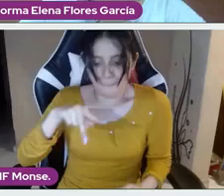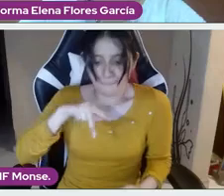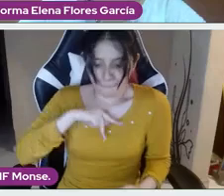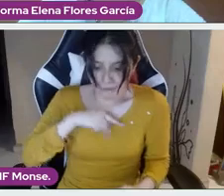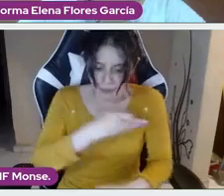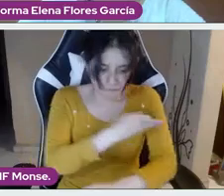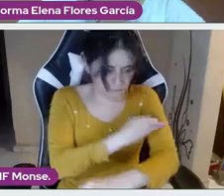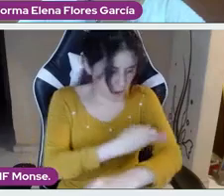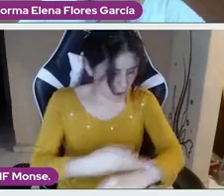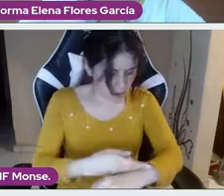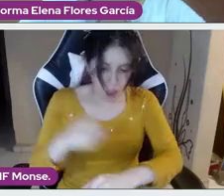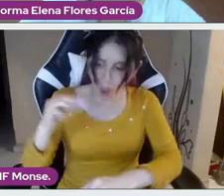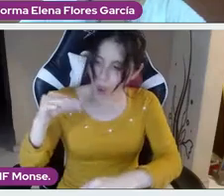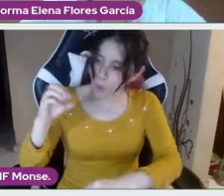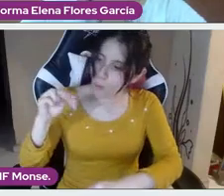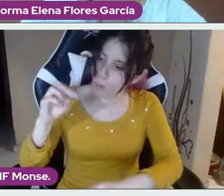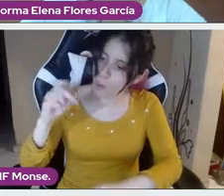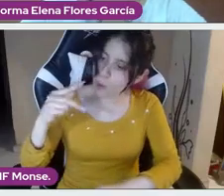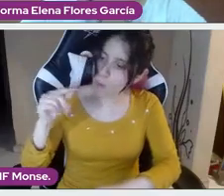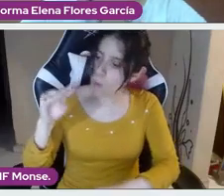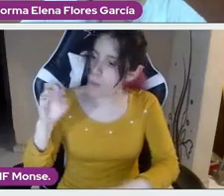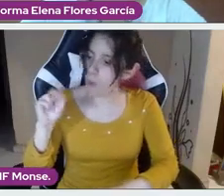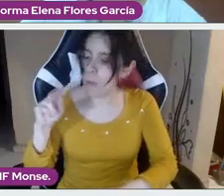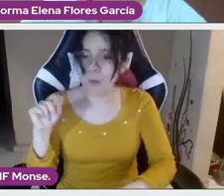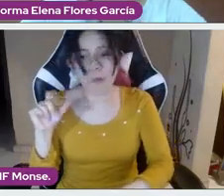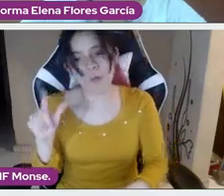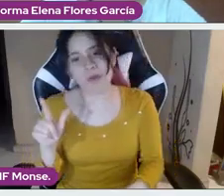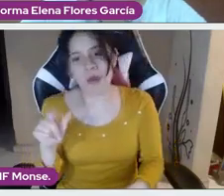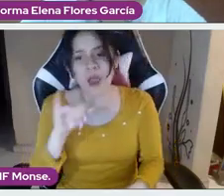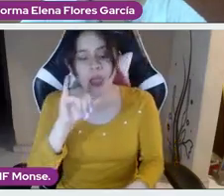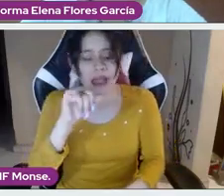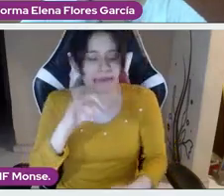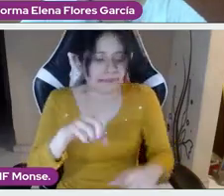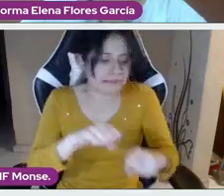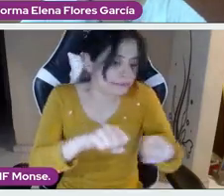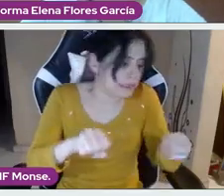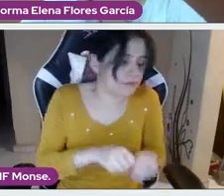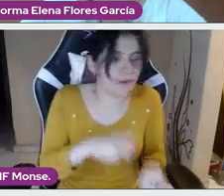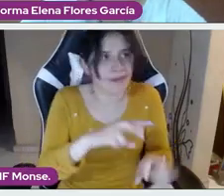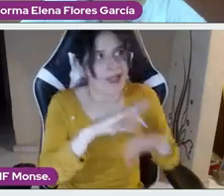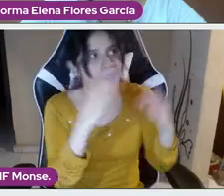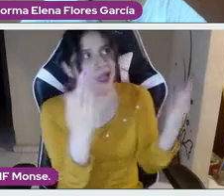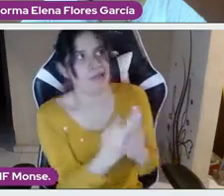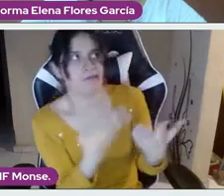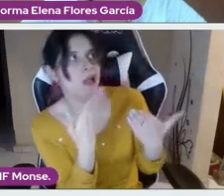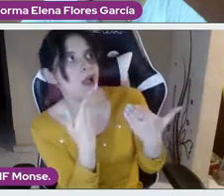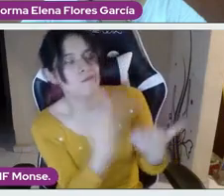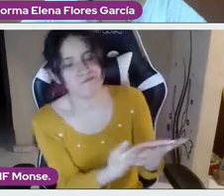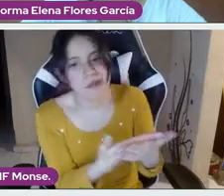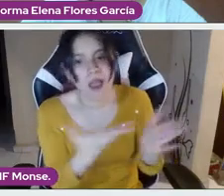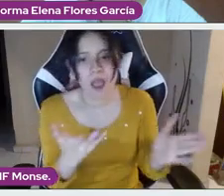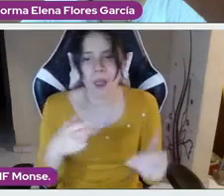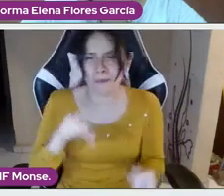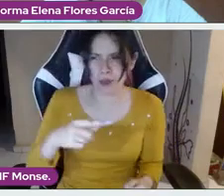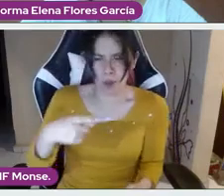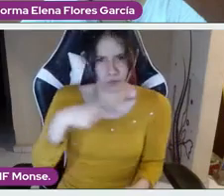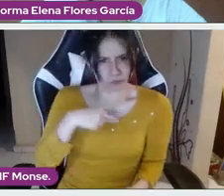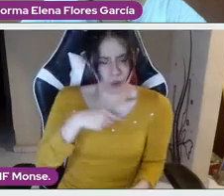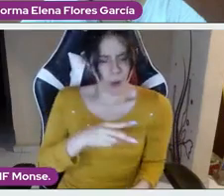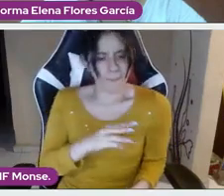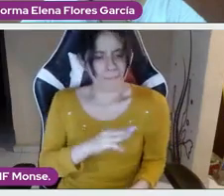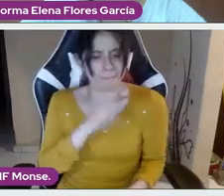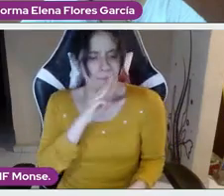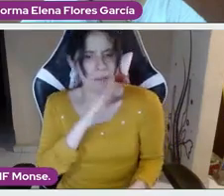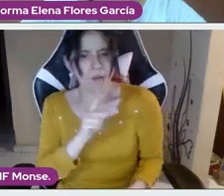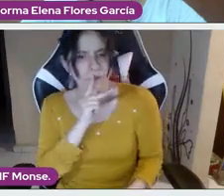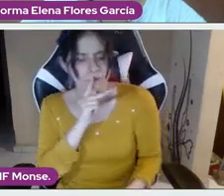sí es necesario porque pues la sociedad te lo pide o te lo da, pero yo como mamá o papá que me quedo a